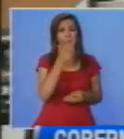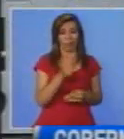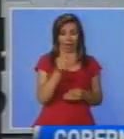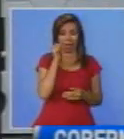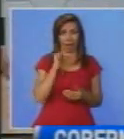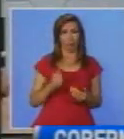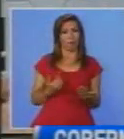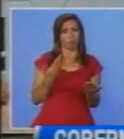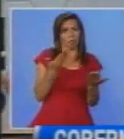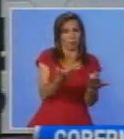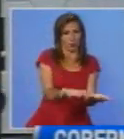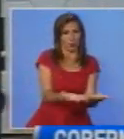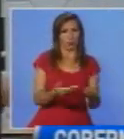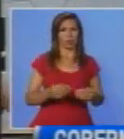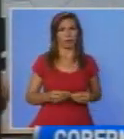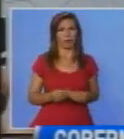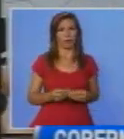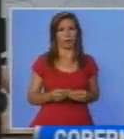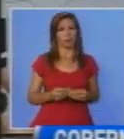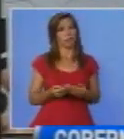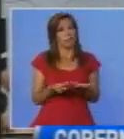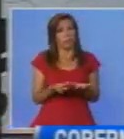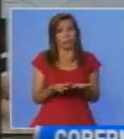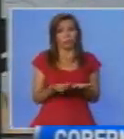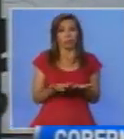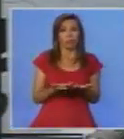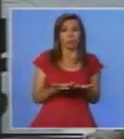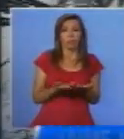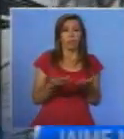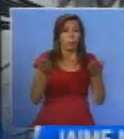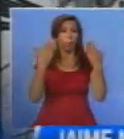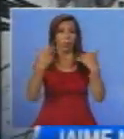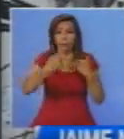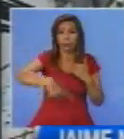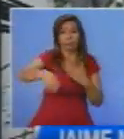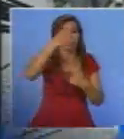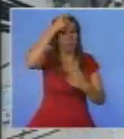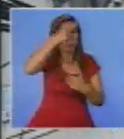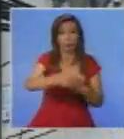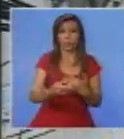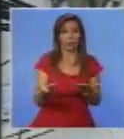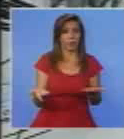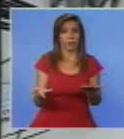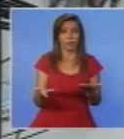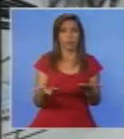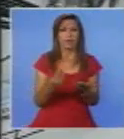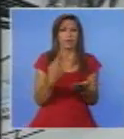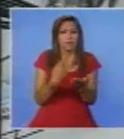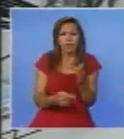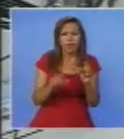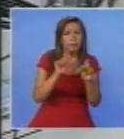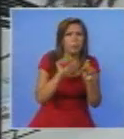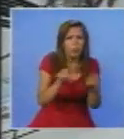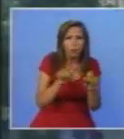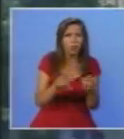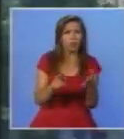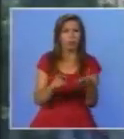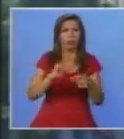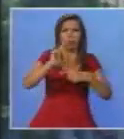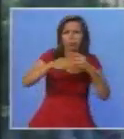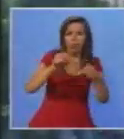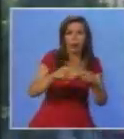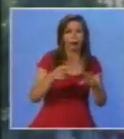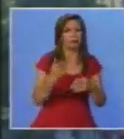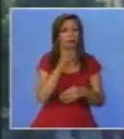allí. Tendrán que decidir el tema el pueblo de Guayaquil. Y aunque no dijo cuáles serán las preguntas ni cuándo se las hará, solo